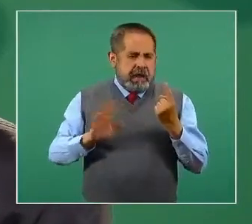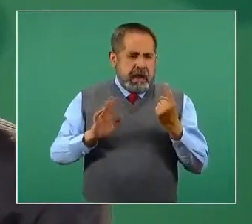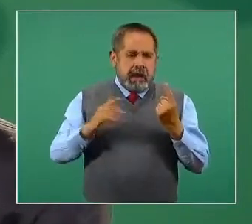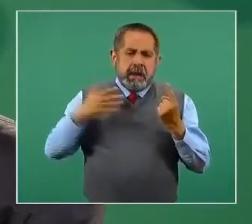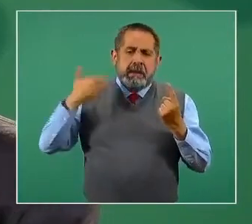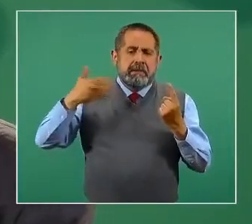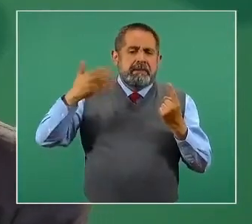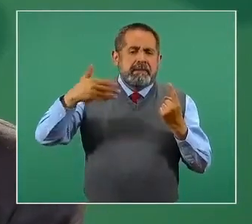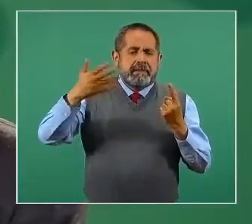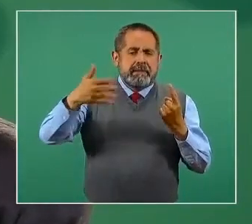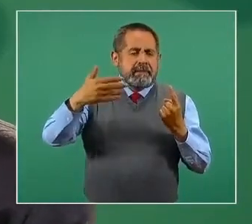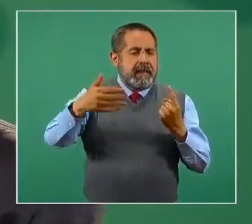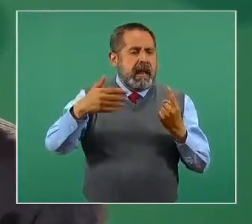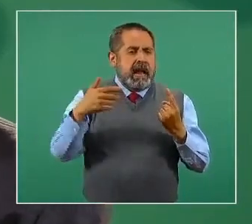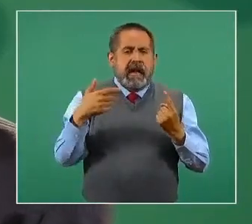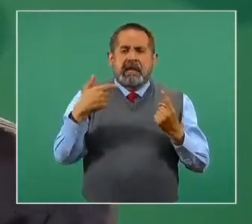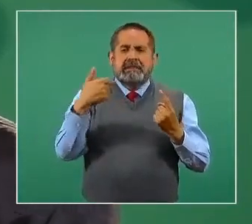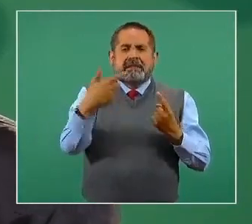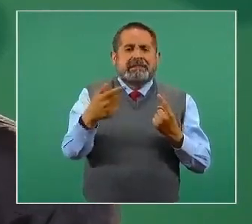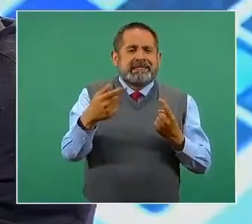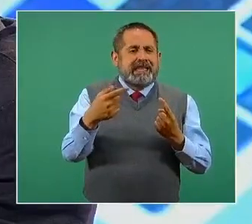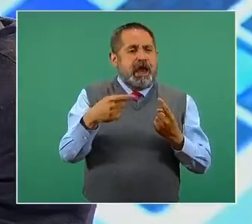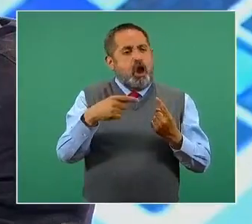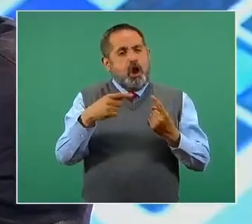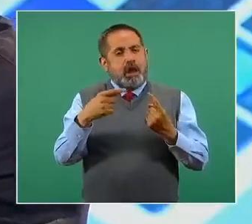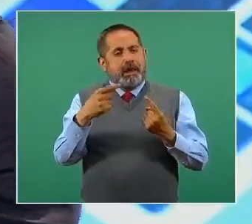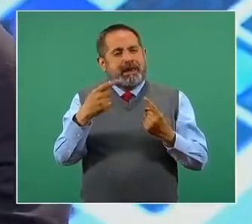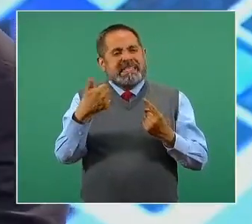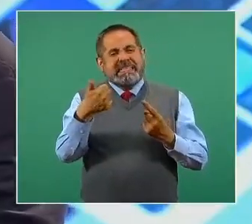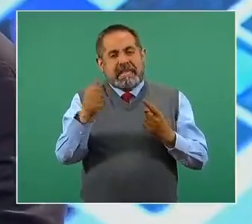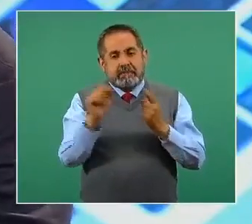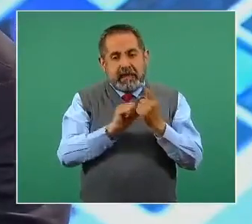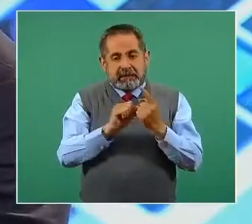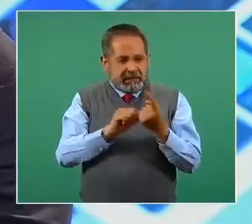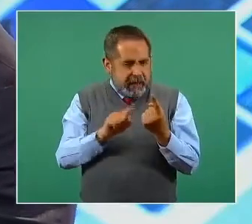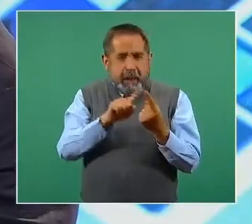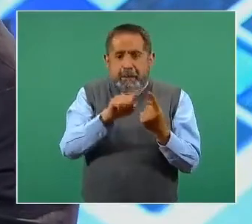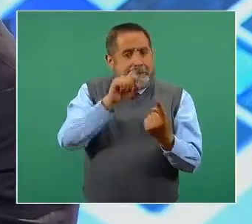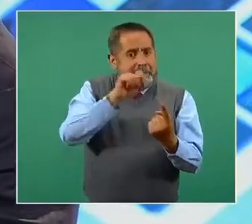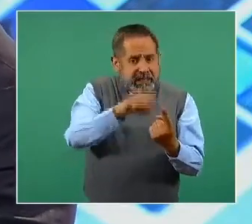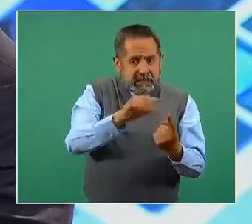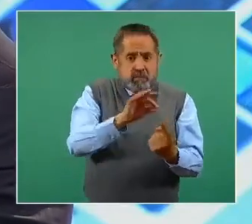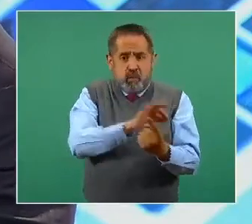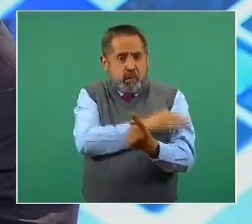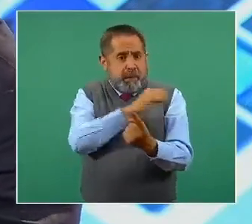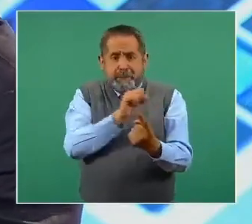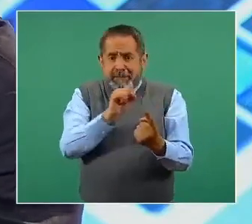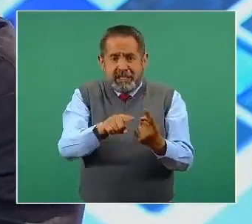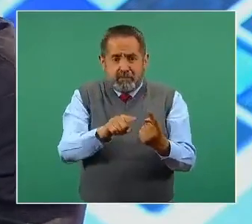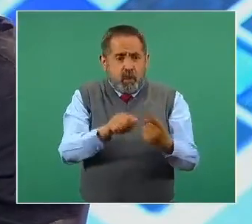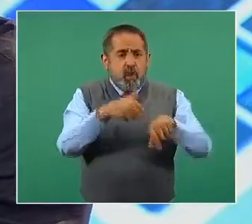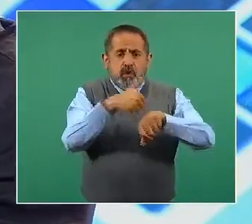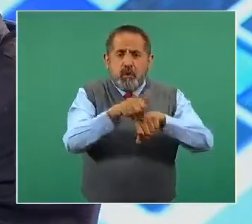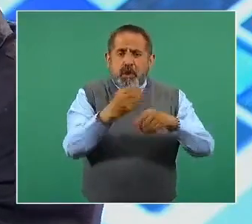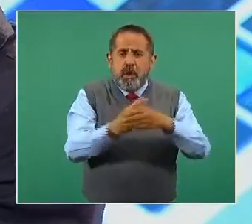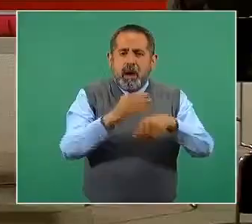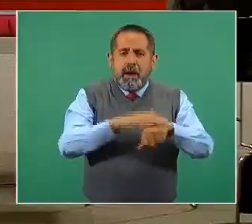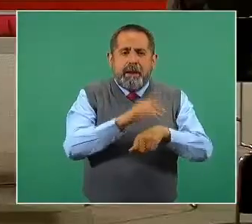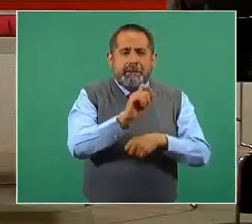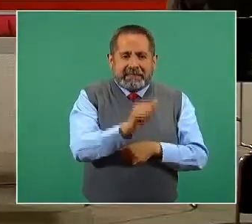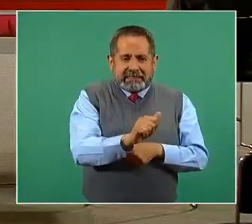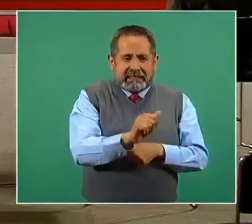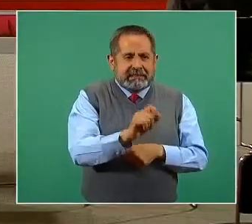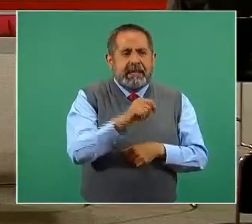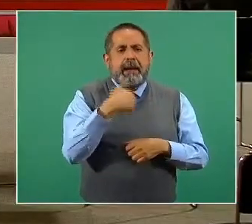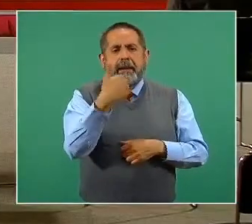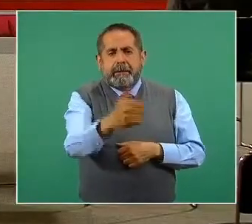dosis y que esa segunda dosis fuera con el componente 1, el de adenovirus 26, y no